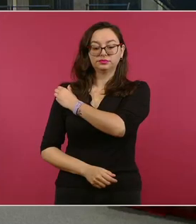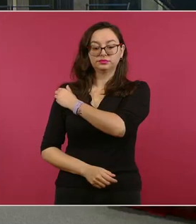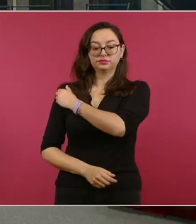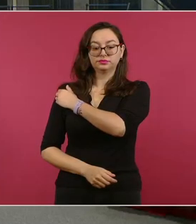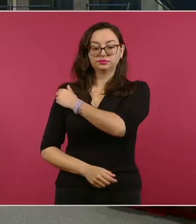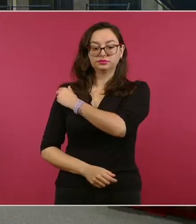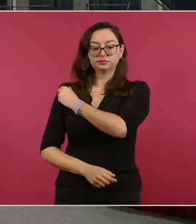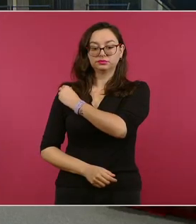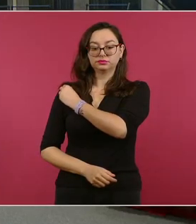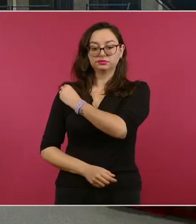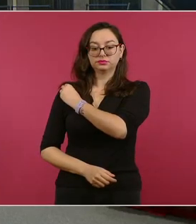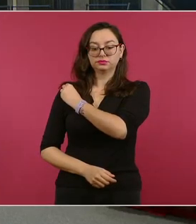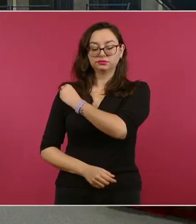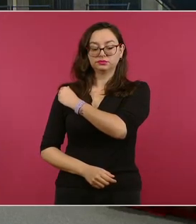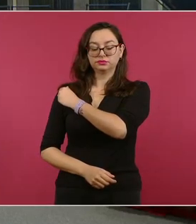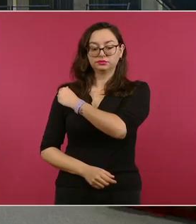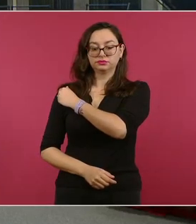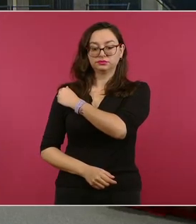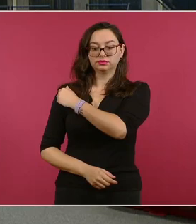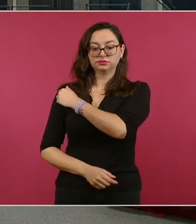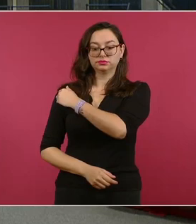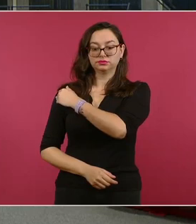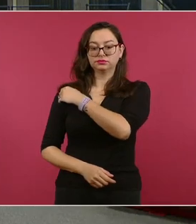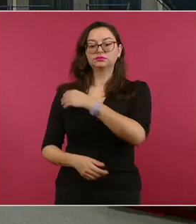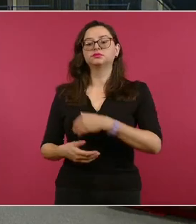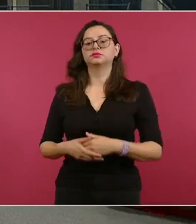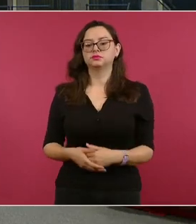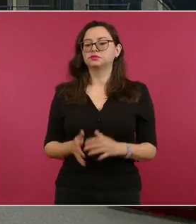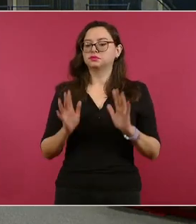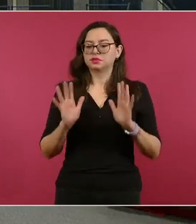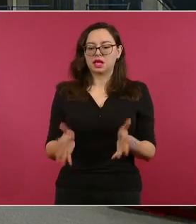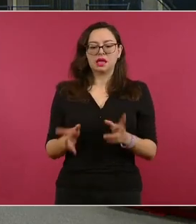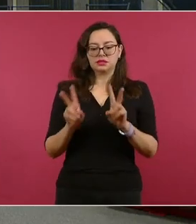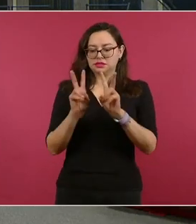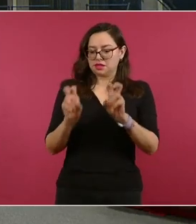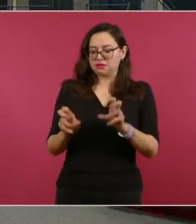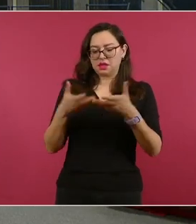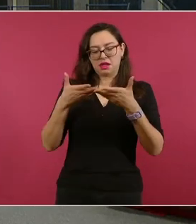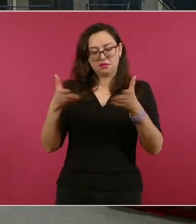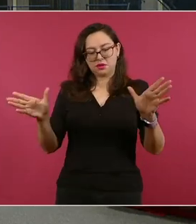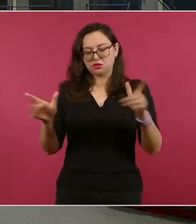Ya nos vamos sobre el tema y sobre los no temas. Ah, bueno, está bien.